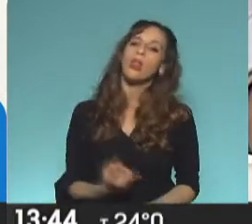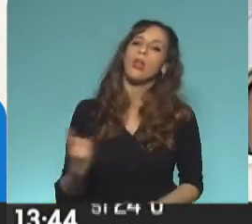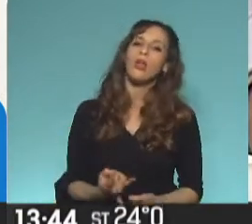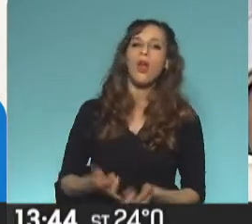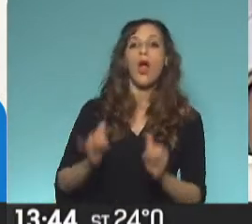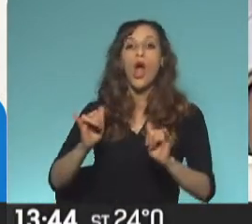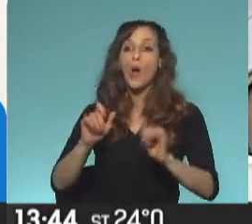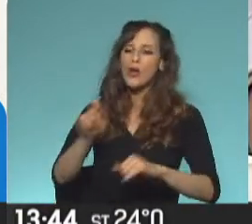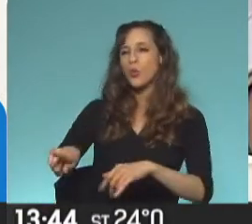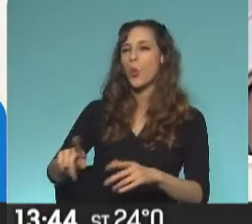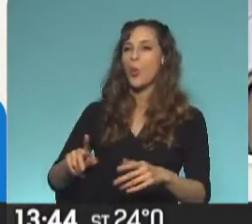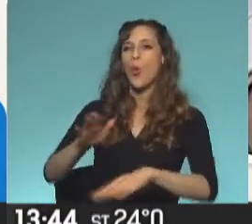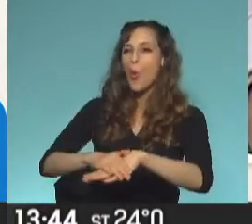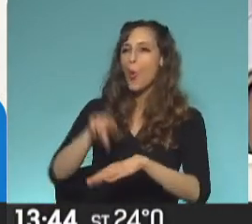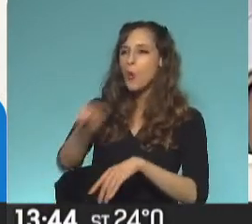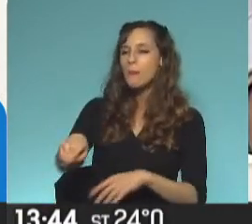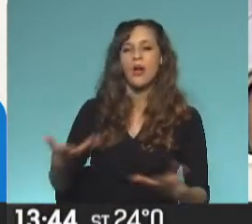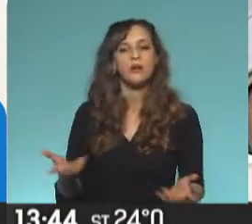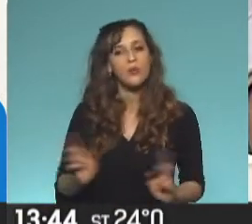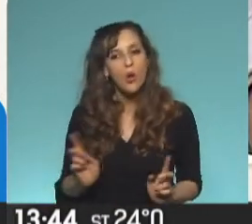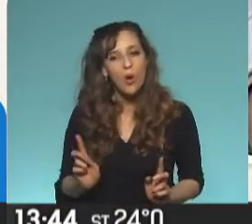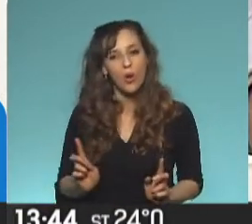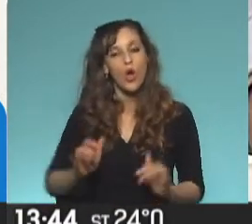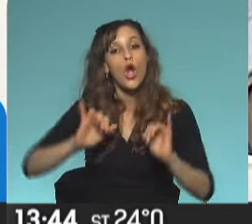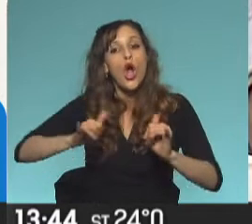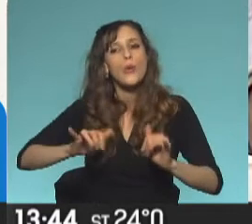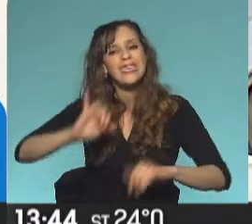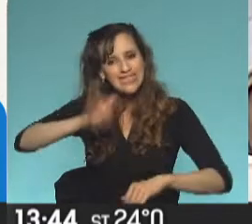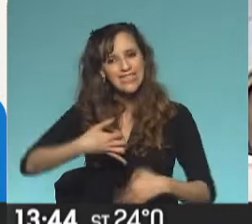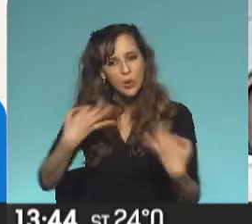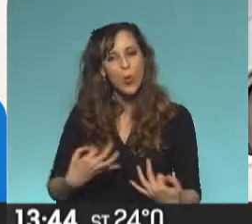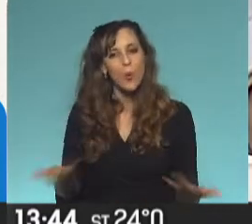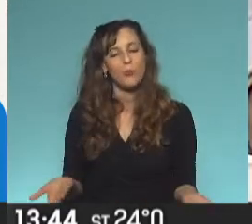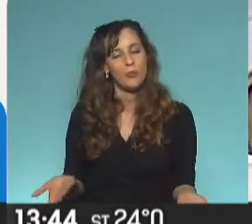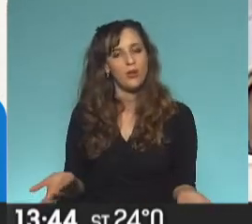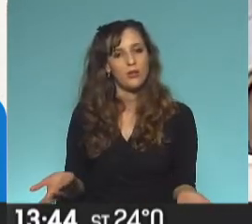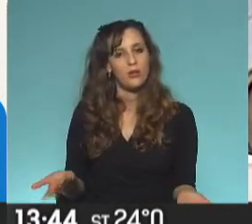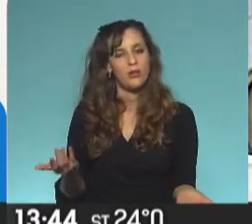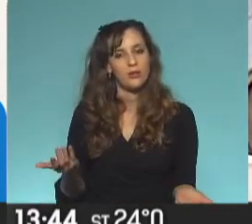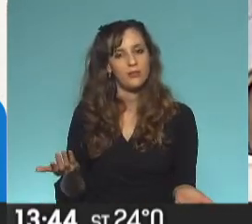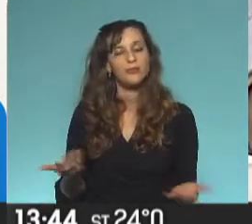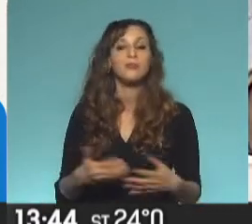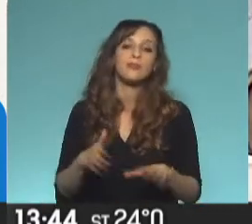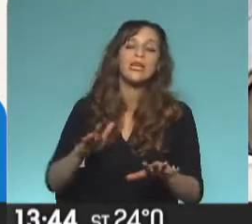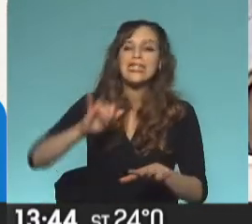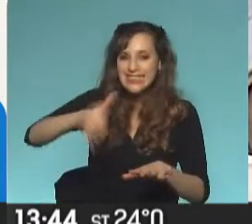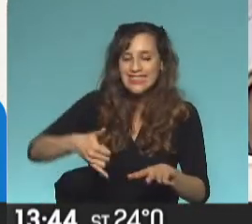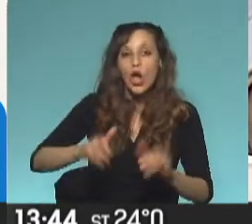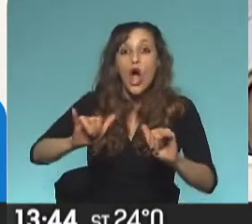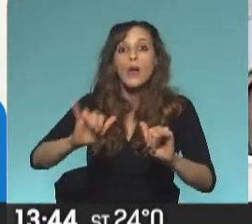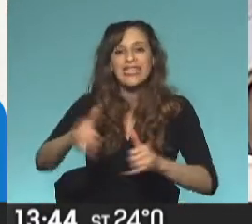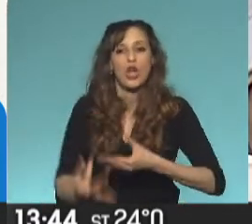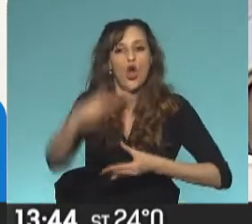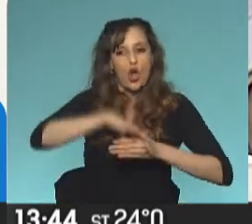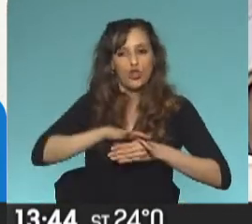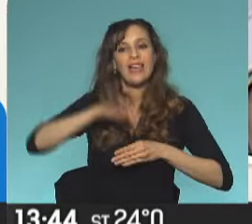los jóvenes cumplen aún cuando no son los que más se contagian en su gran mayoría pues perdón se contagia en sí pero no la